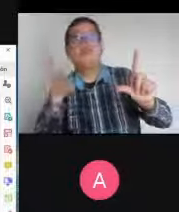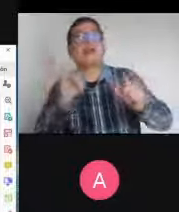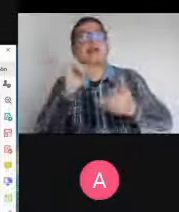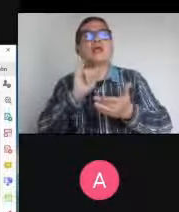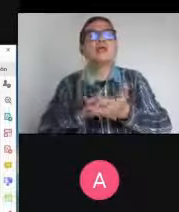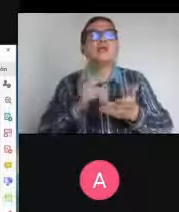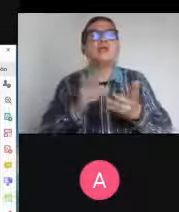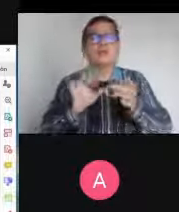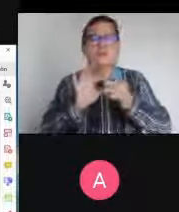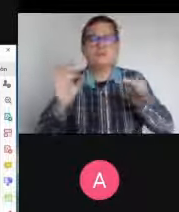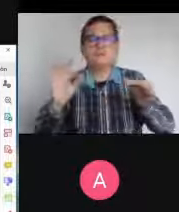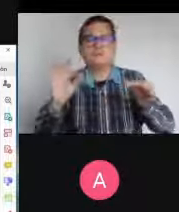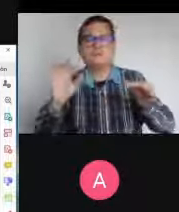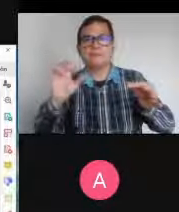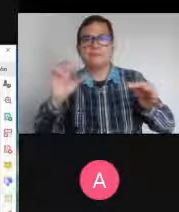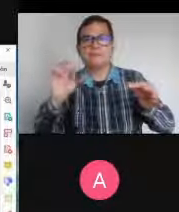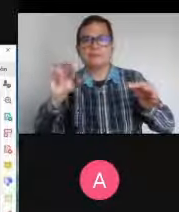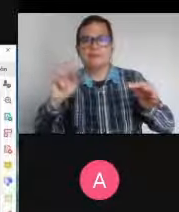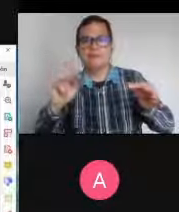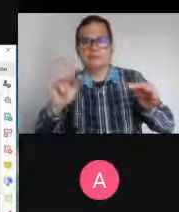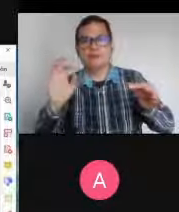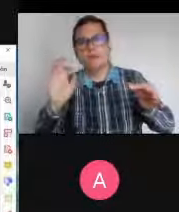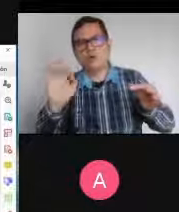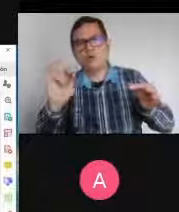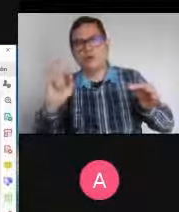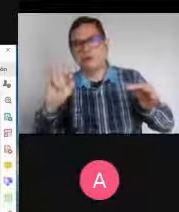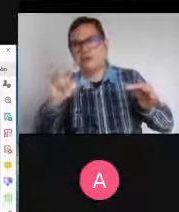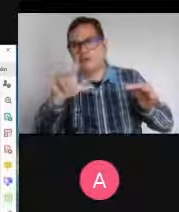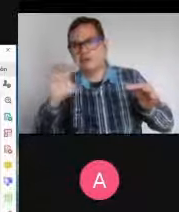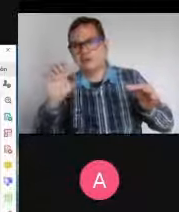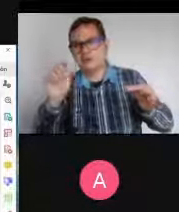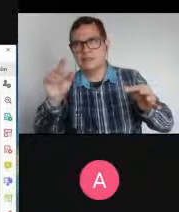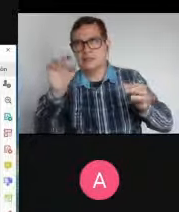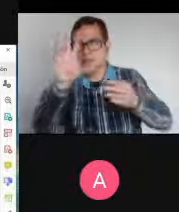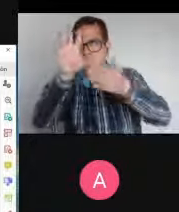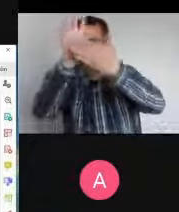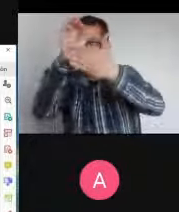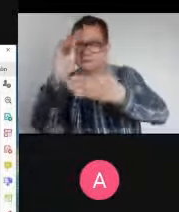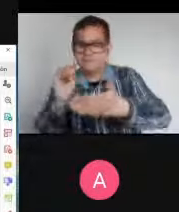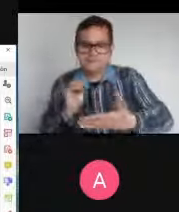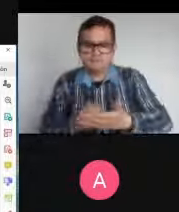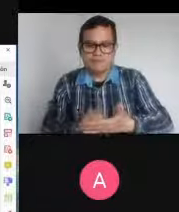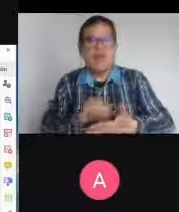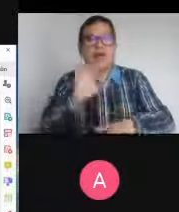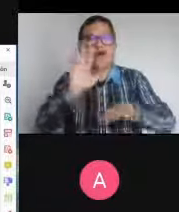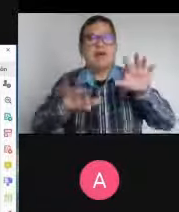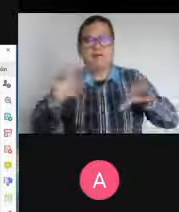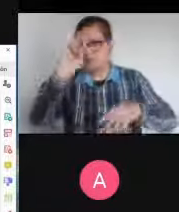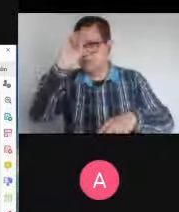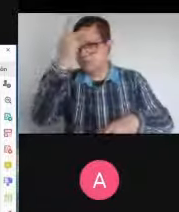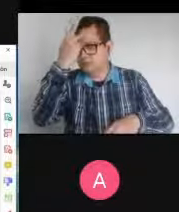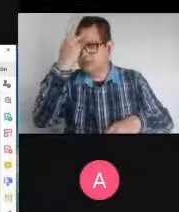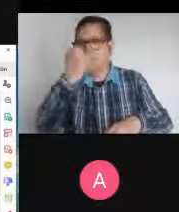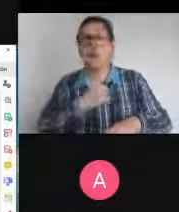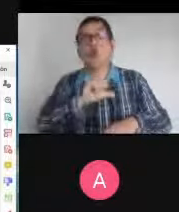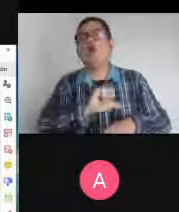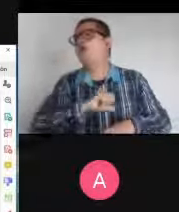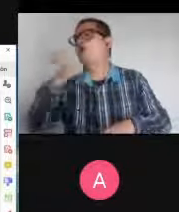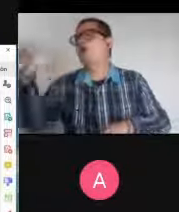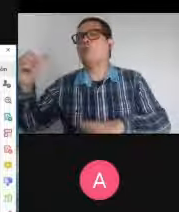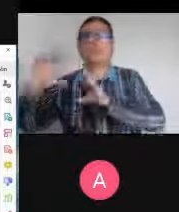el informe también. Van a verificar que el link sea el correcto porque a veces mandan son enlaces de otras asignaturas y lógicamente pues ahí no se